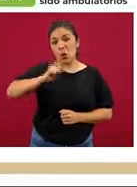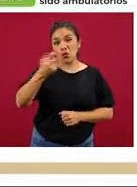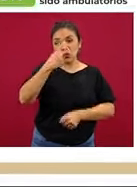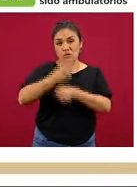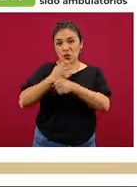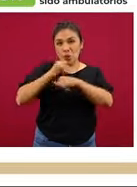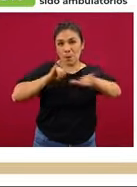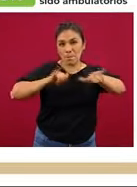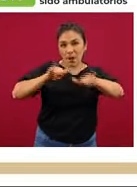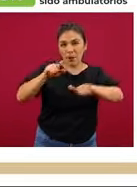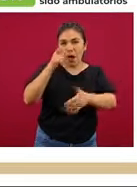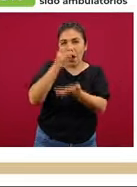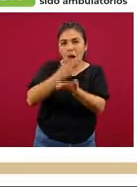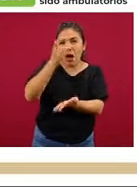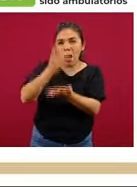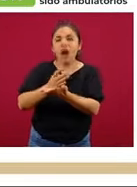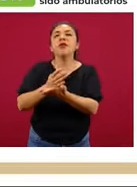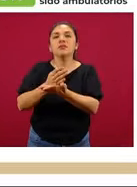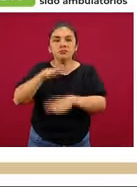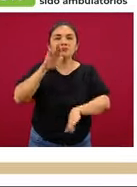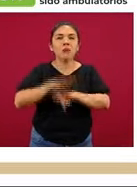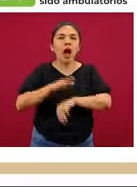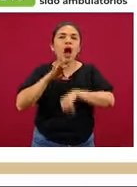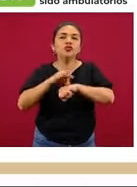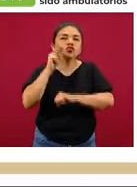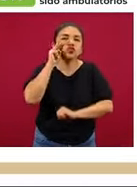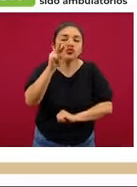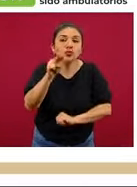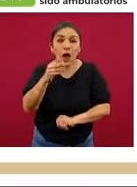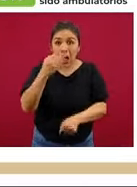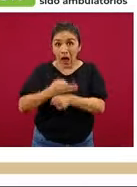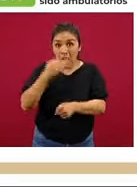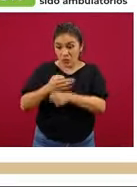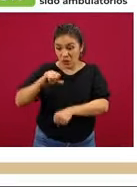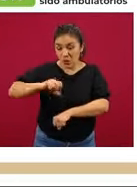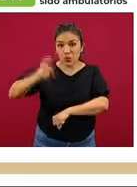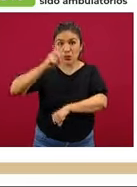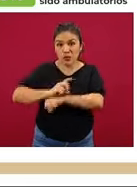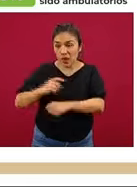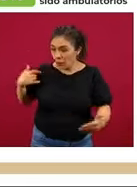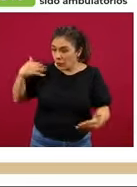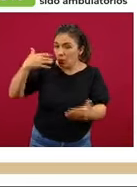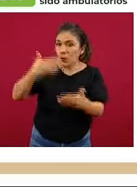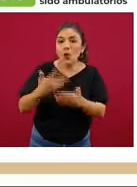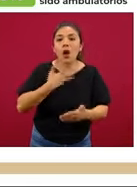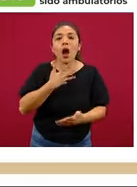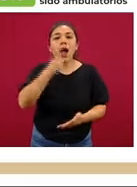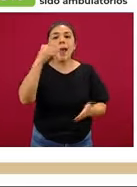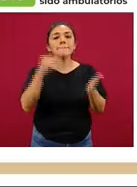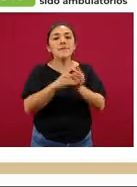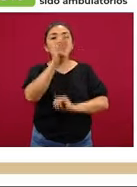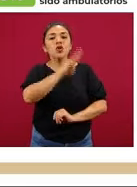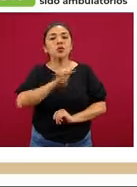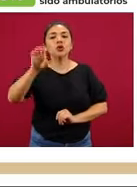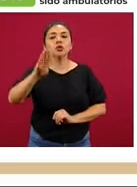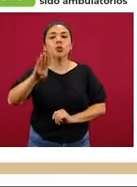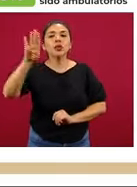mapa podemos identificar también de manera muy visual cómo hasta la fecha, les decía, tenemos